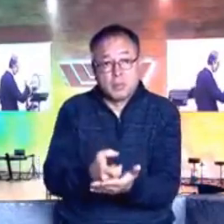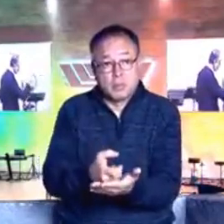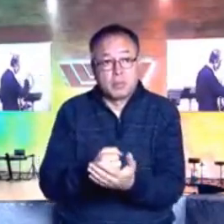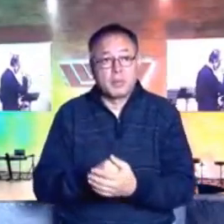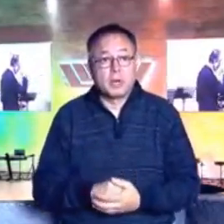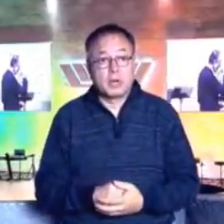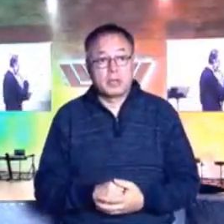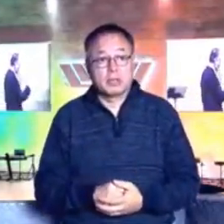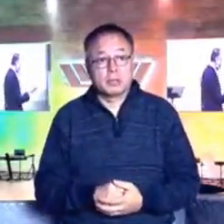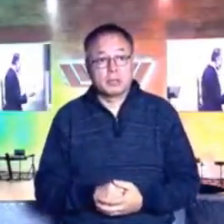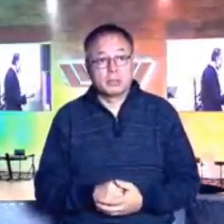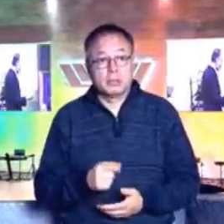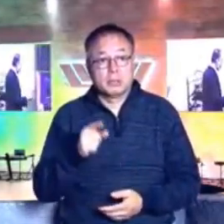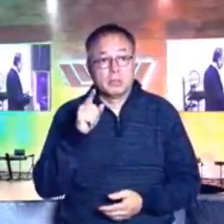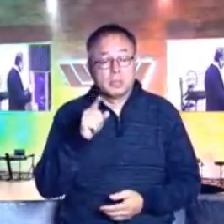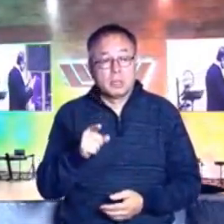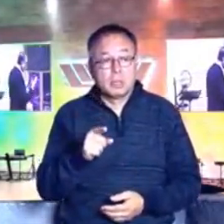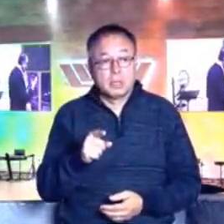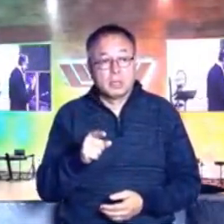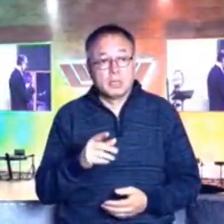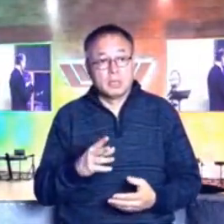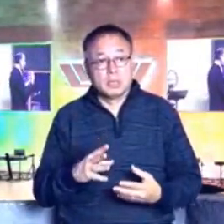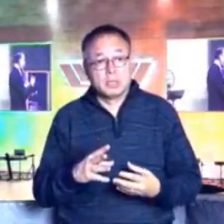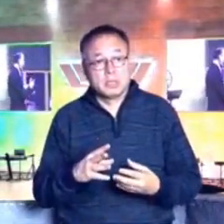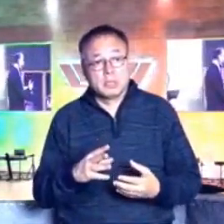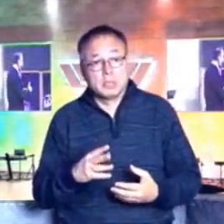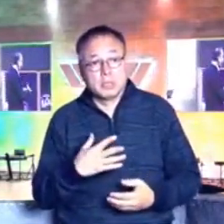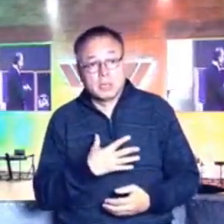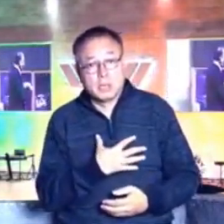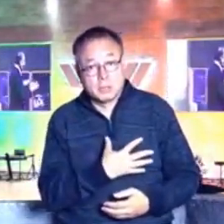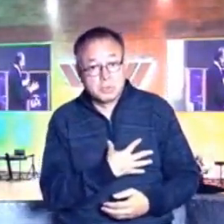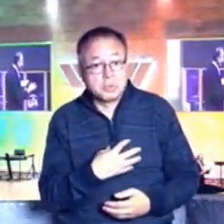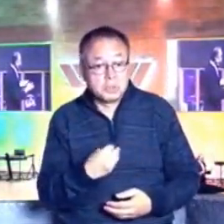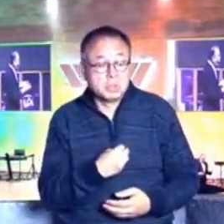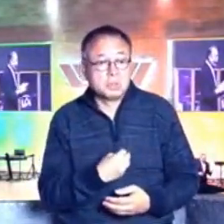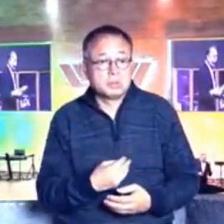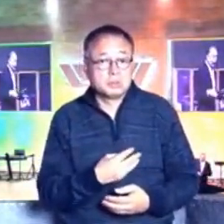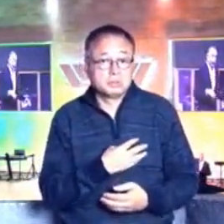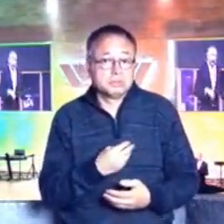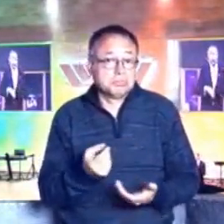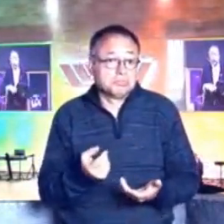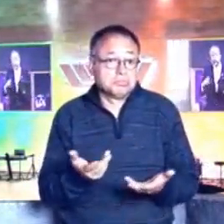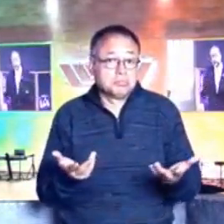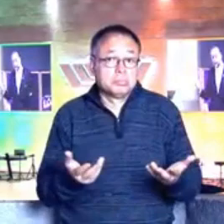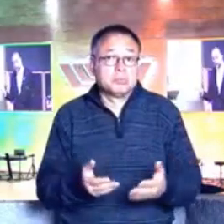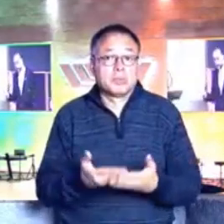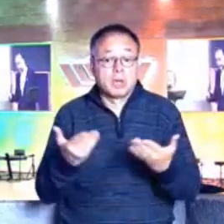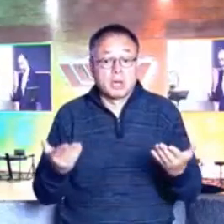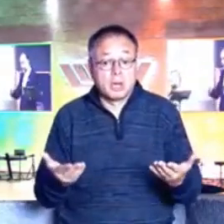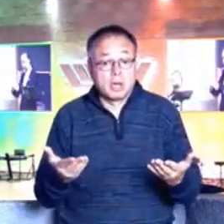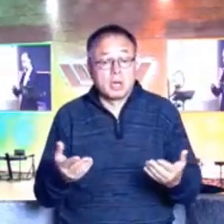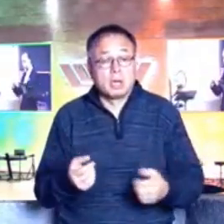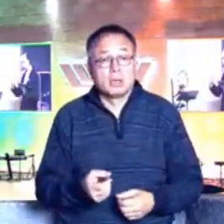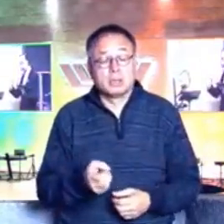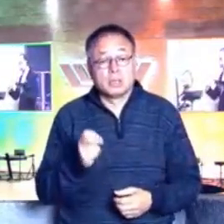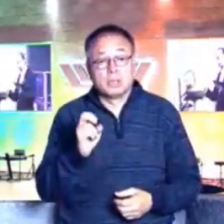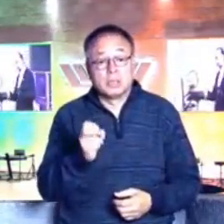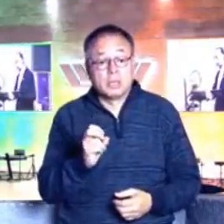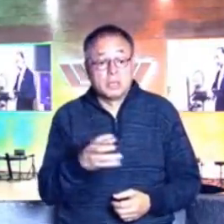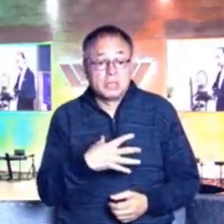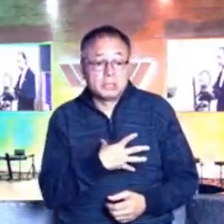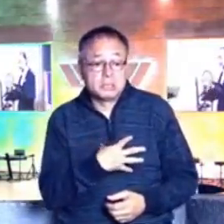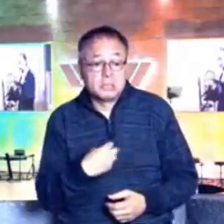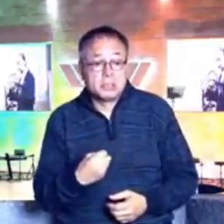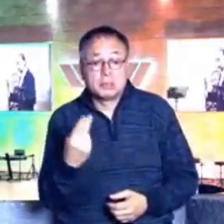es que no sé mi esposa se la tragó la tierra se fue su familia se desapareció ya no supe qué pasó con ella etcétera etcétera